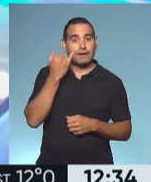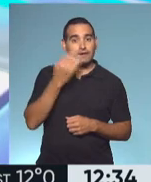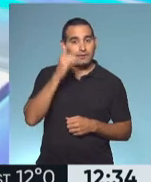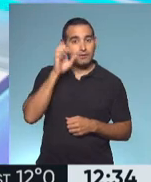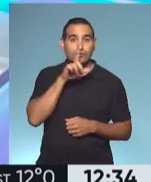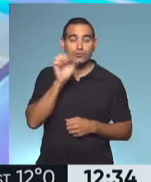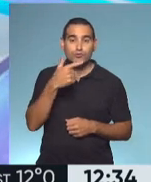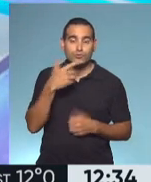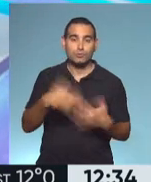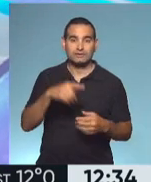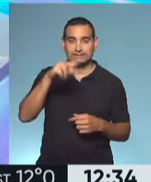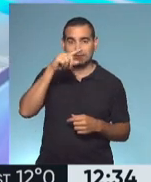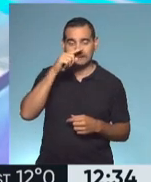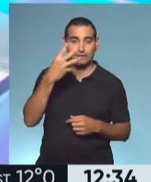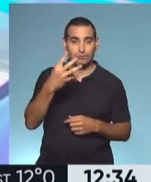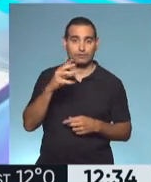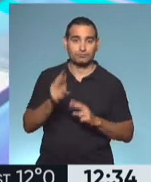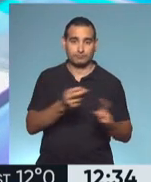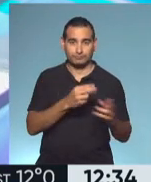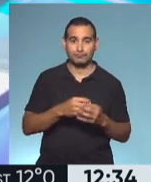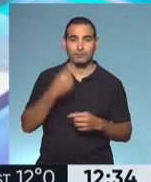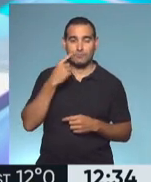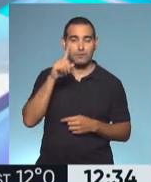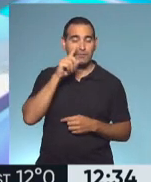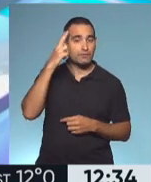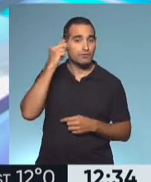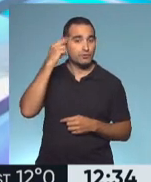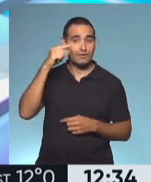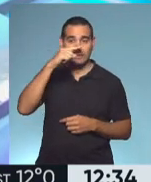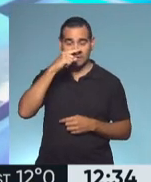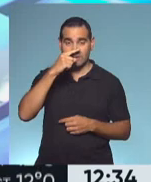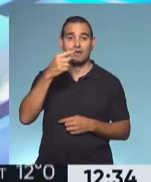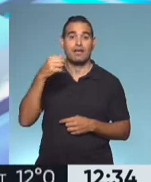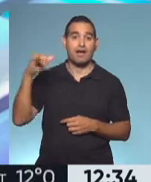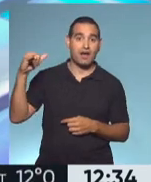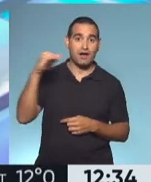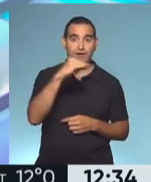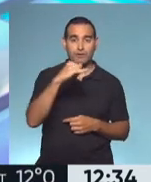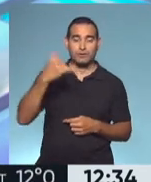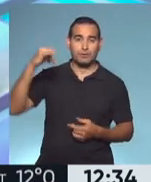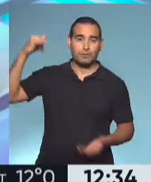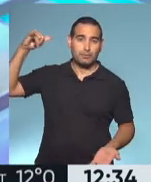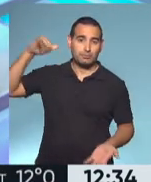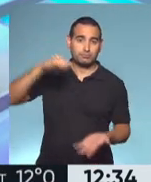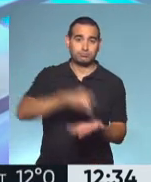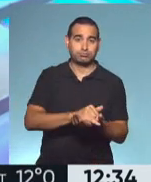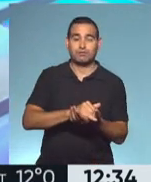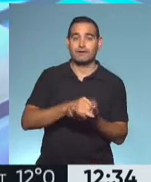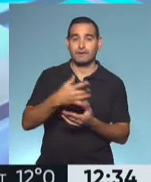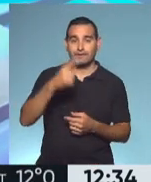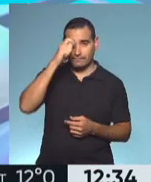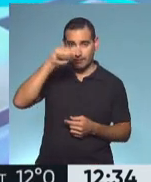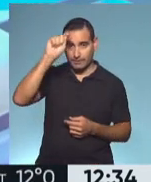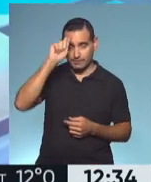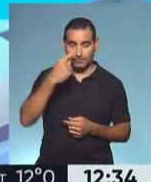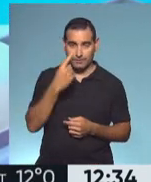con 74 víctimas fatales. Esto pasaba en 1997, avión de Austral se precipitaba, como decía Vero, en Fray Bentos. Esta era la